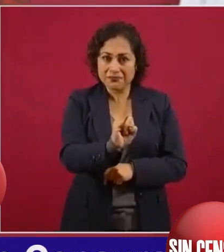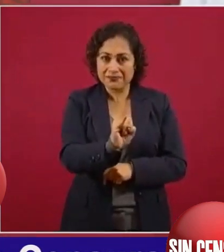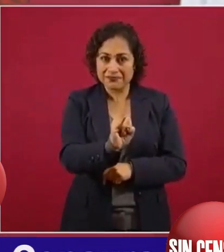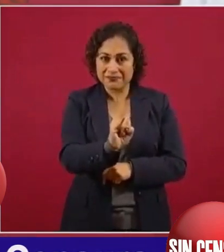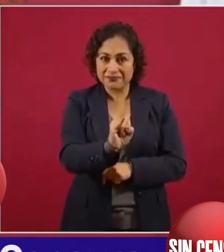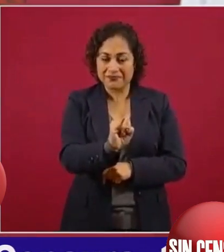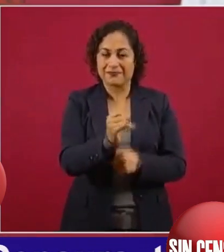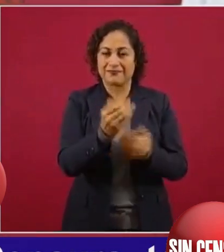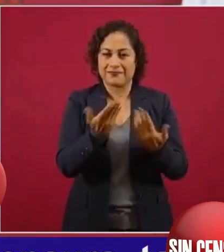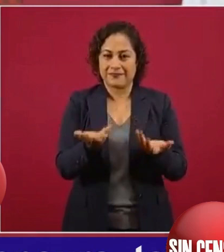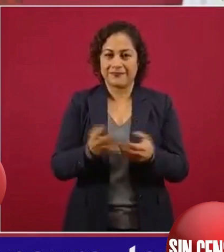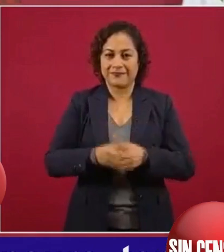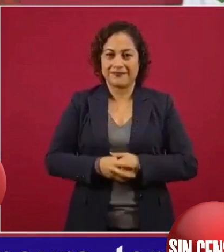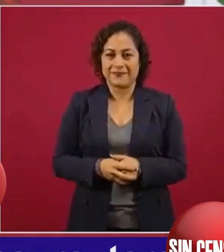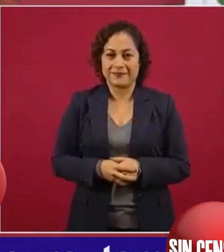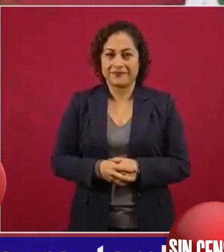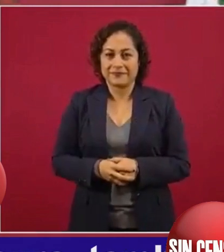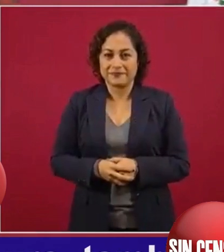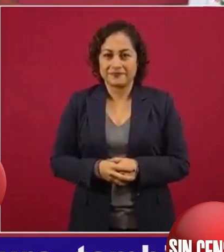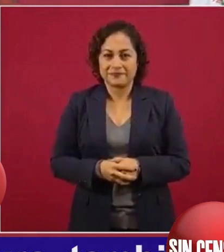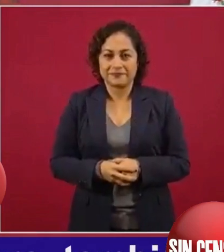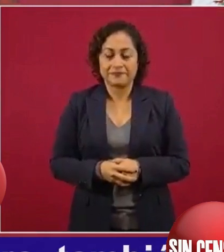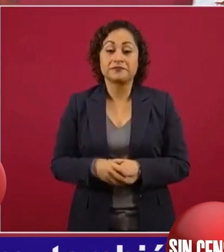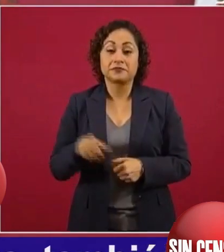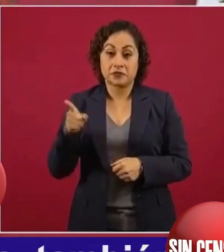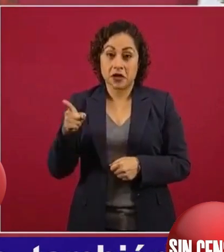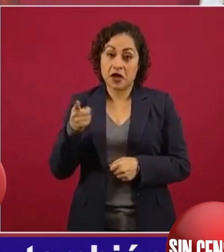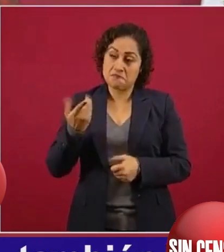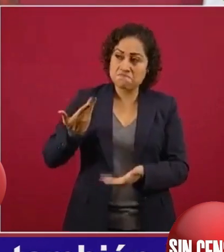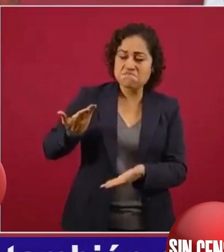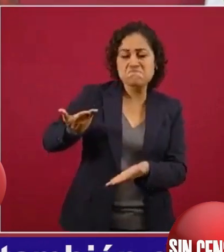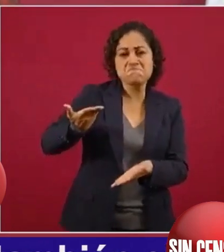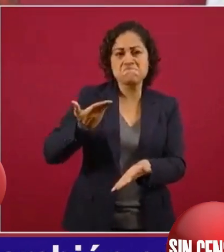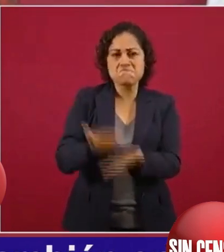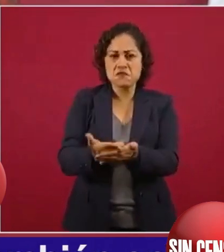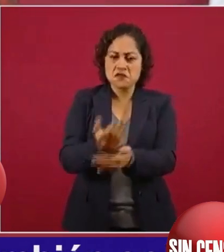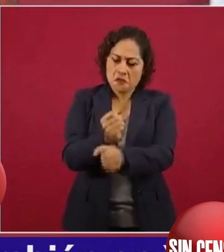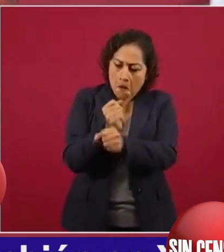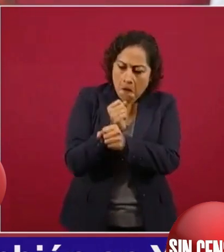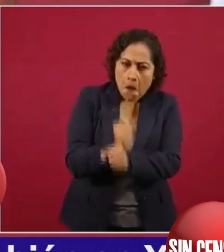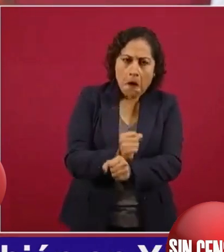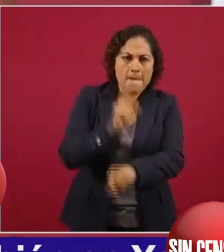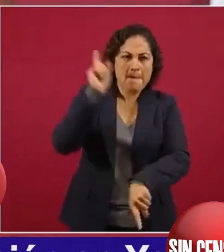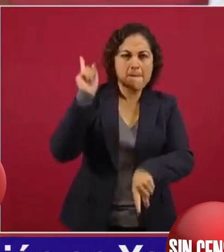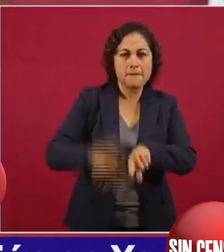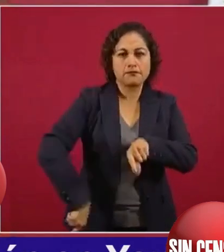Y él proclama la abolición de la esclavitud.